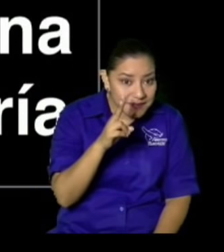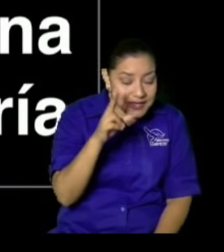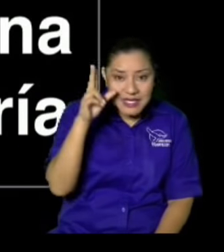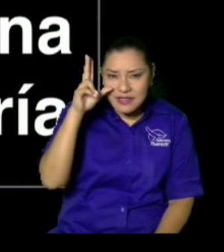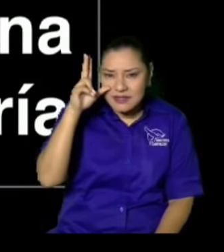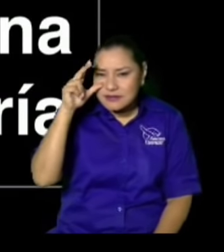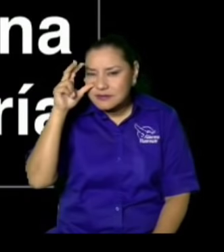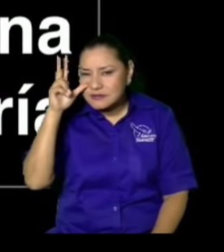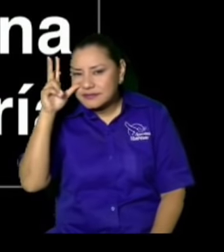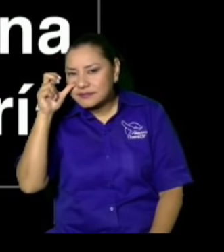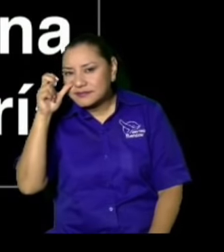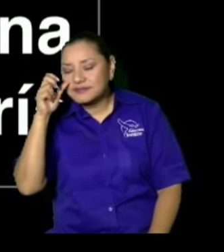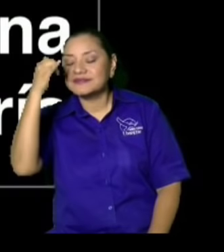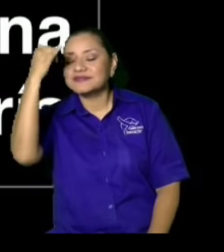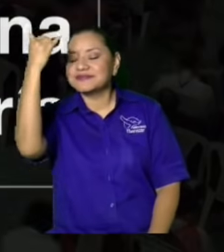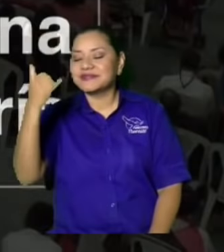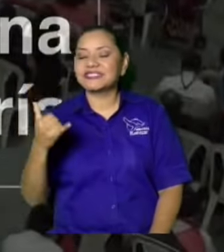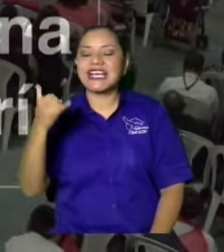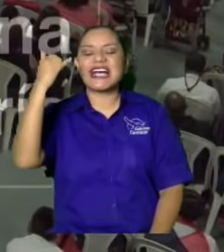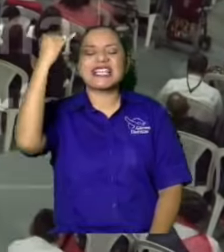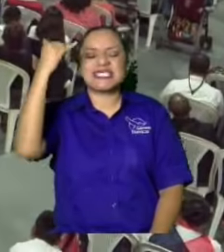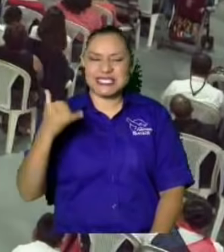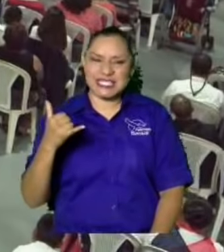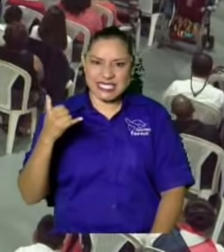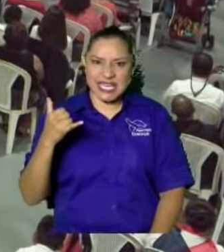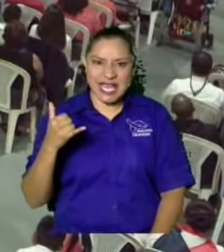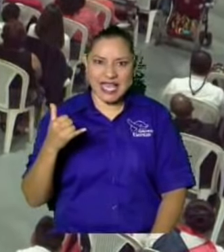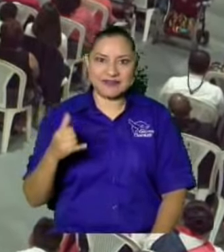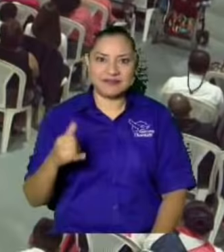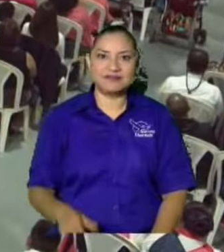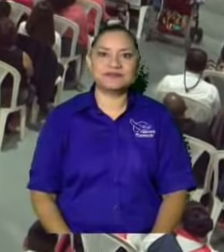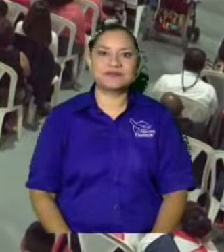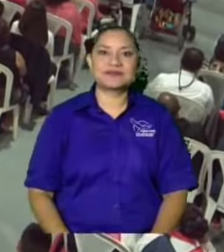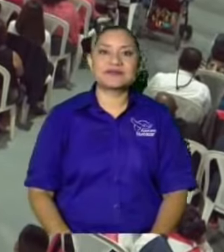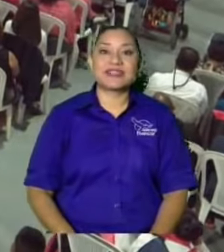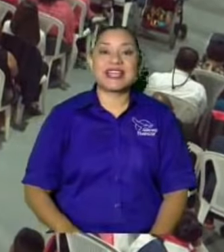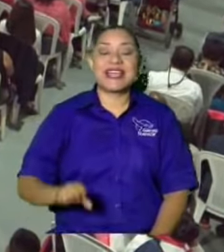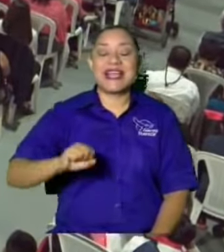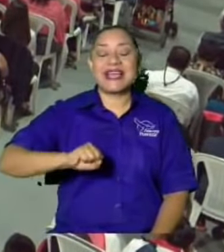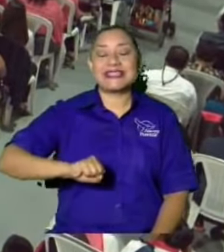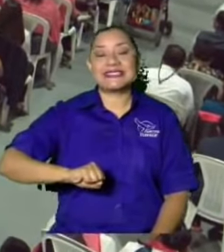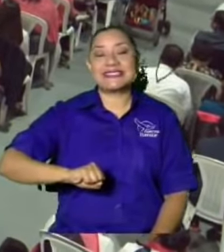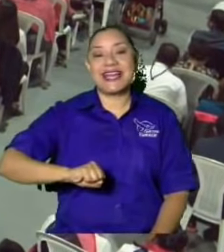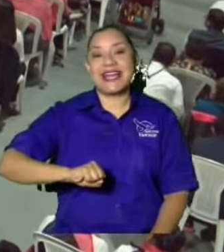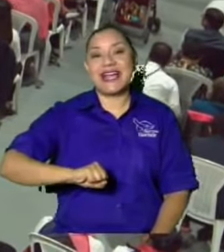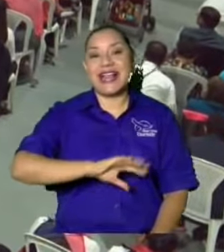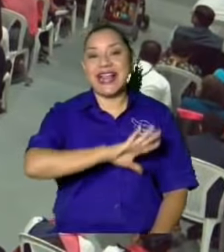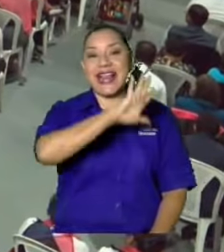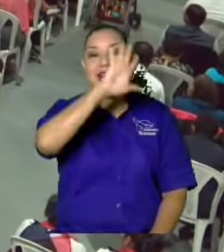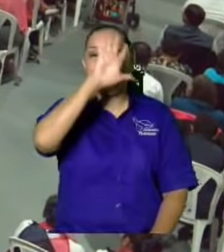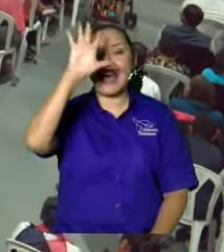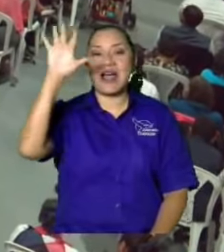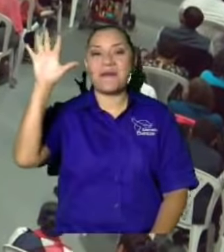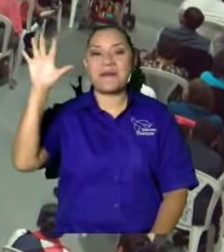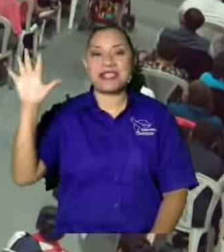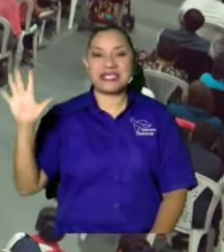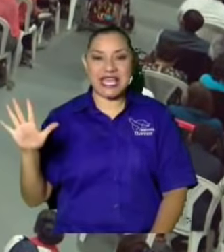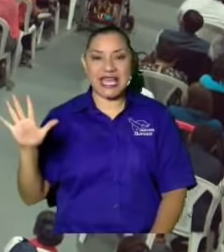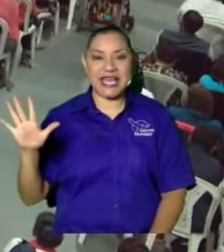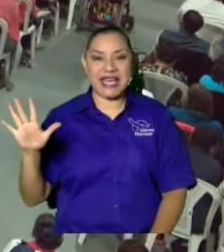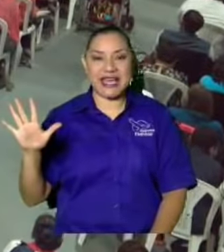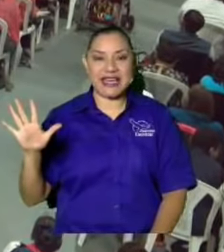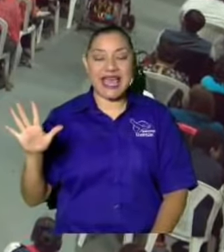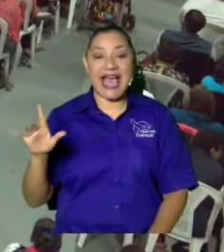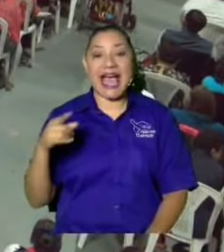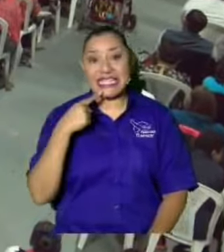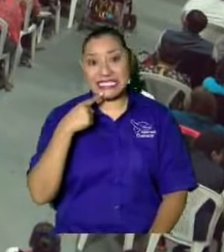ya? Ya está rayando el alba. Suéltame, no te suelto